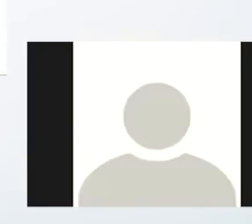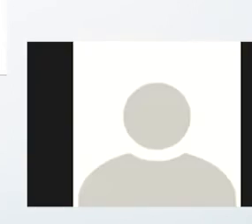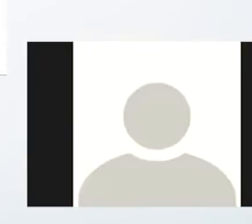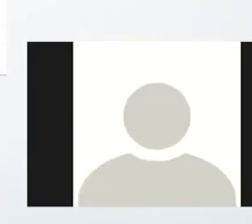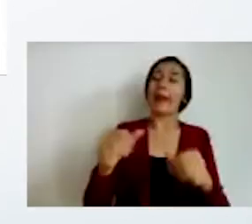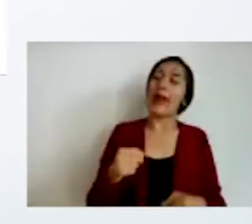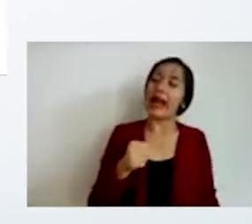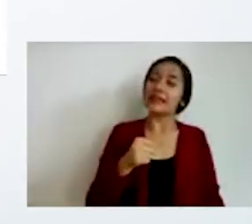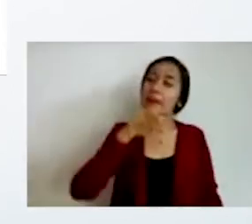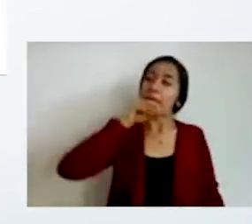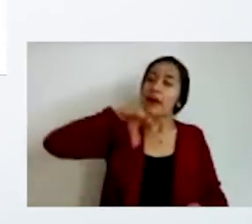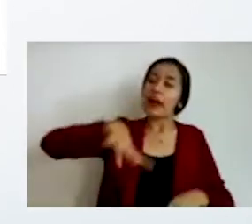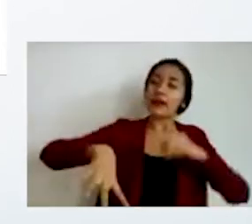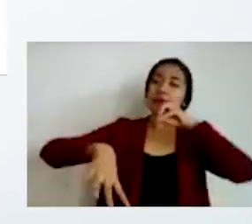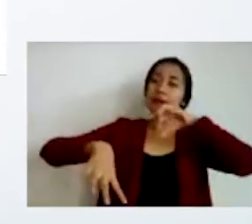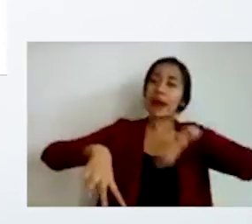mesa queda completamente